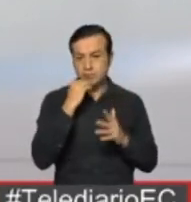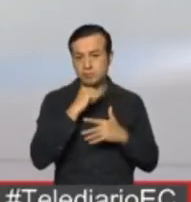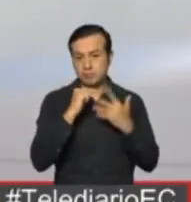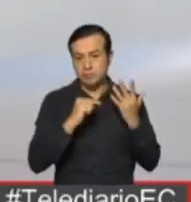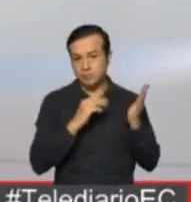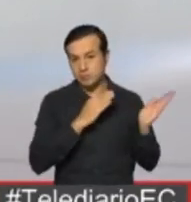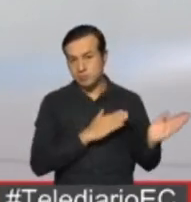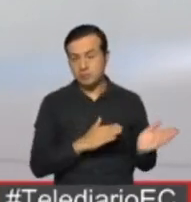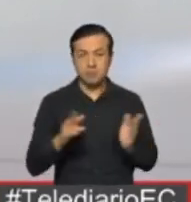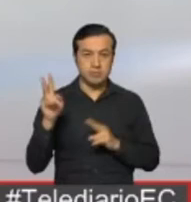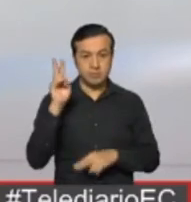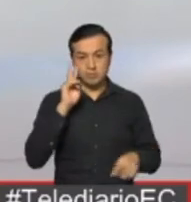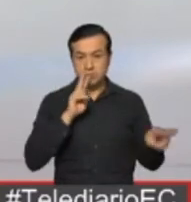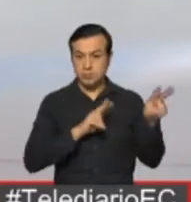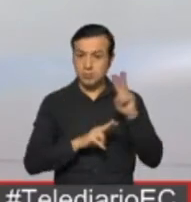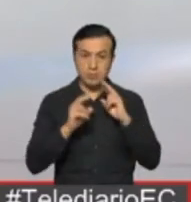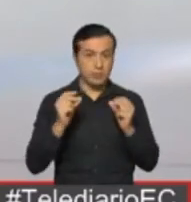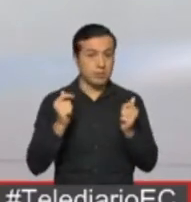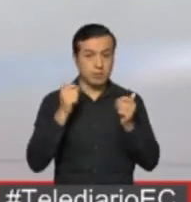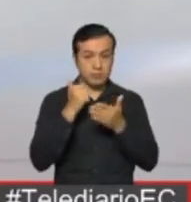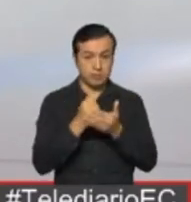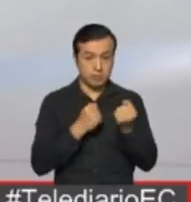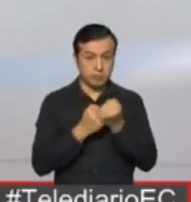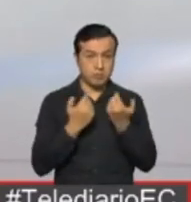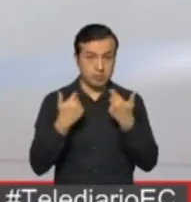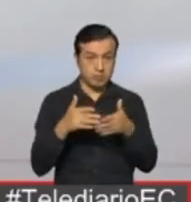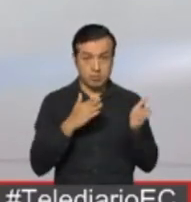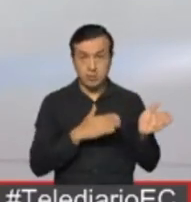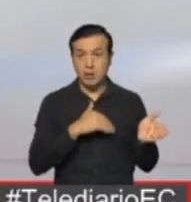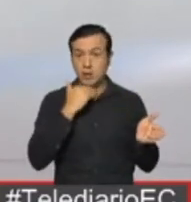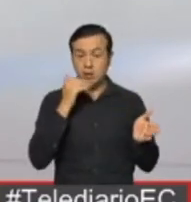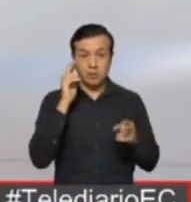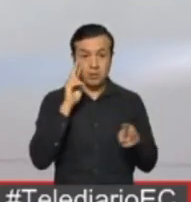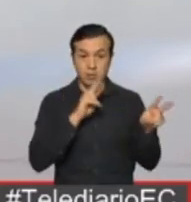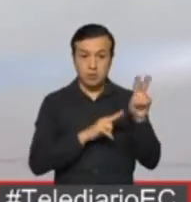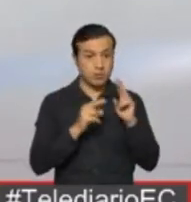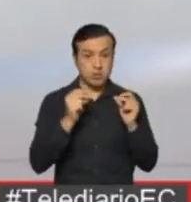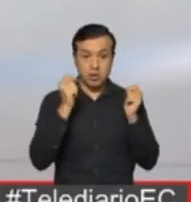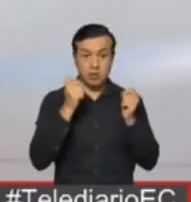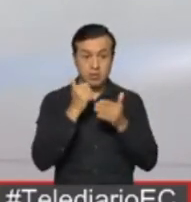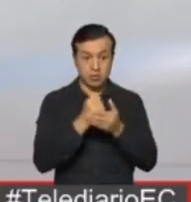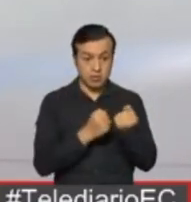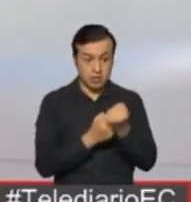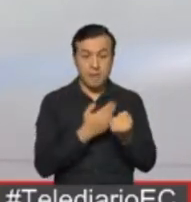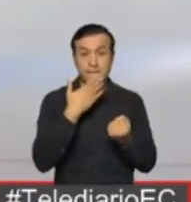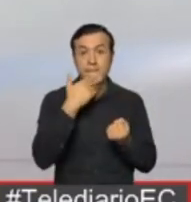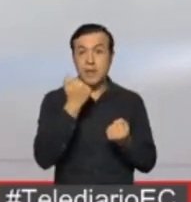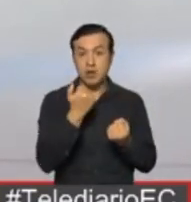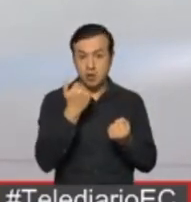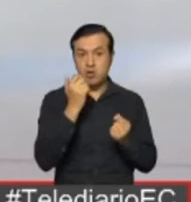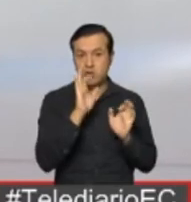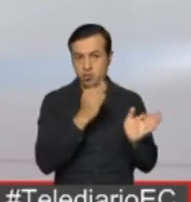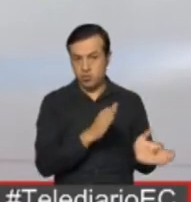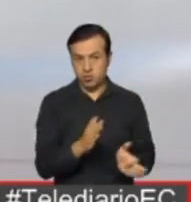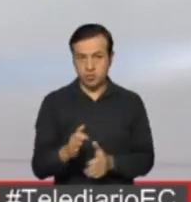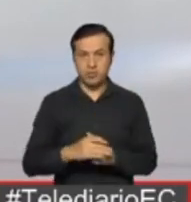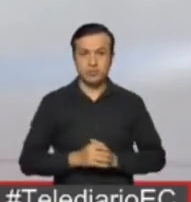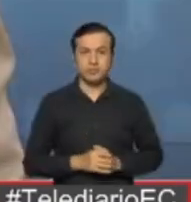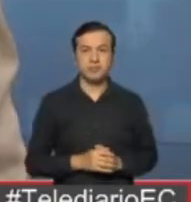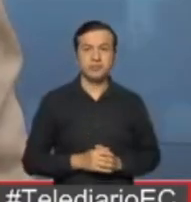permite diagnósticos más tempranos y obviamente hacer un diagnóstico más temprano podemos ofrecer mejores opciones de tratamiento